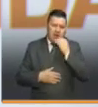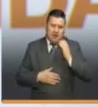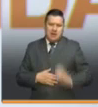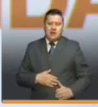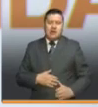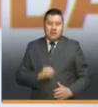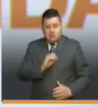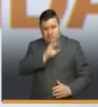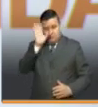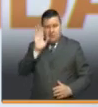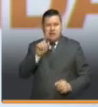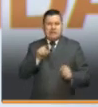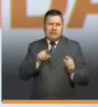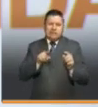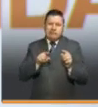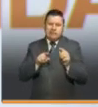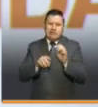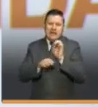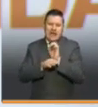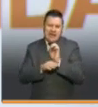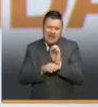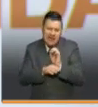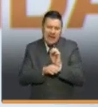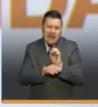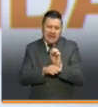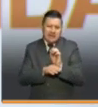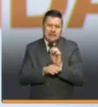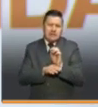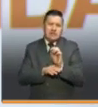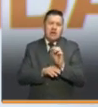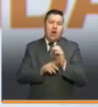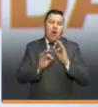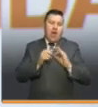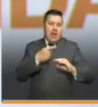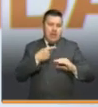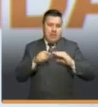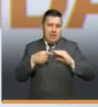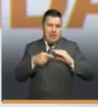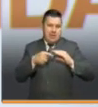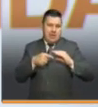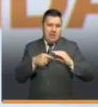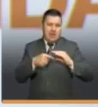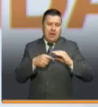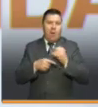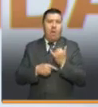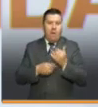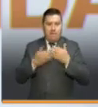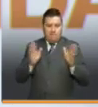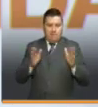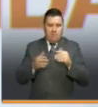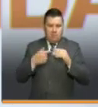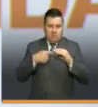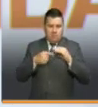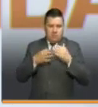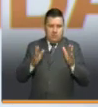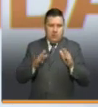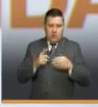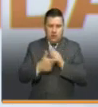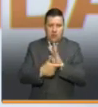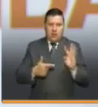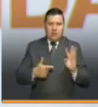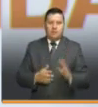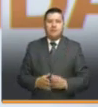en varias de nuestras entidades y un email que también estará disponible en las páginas